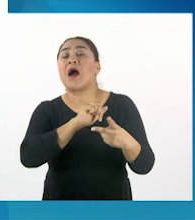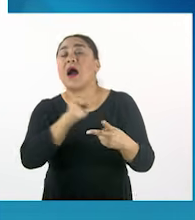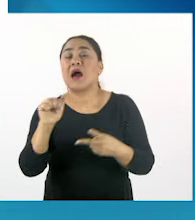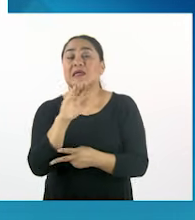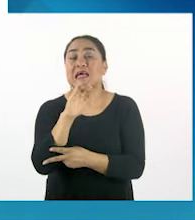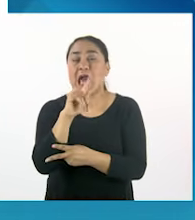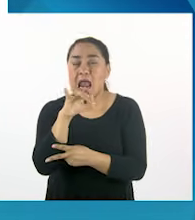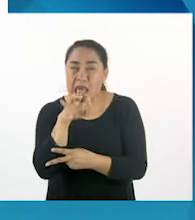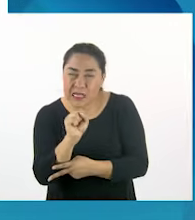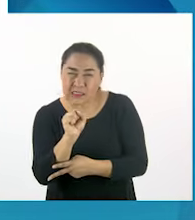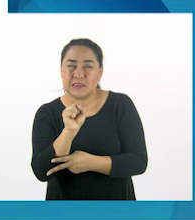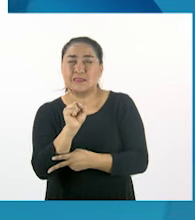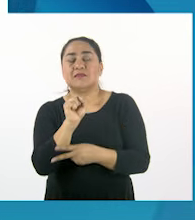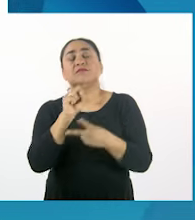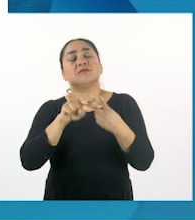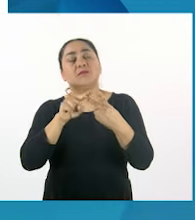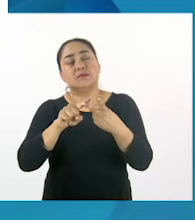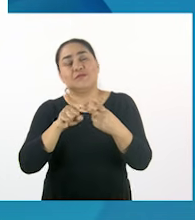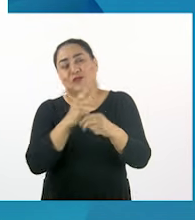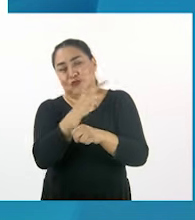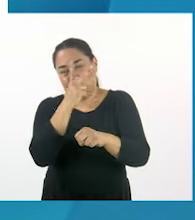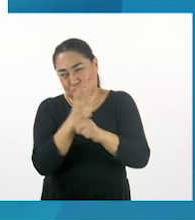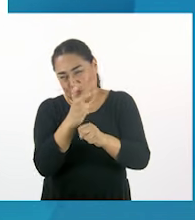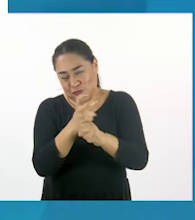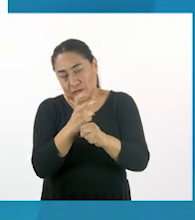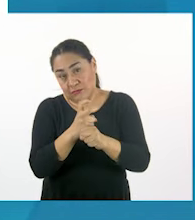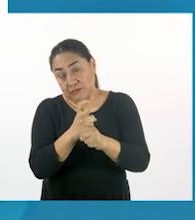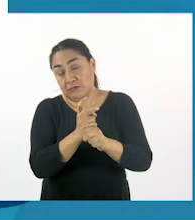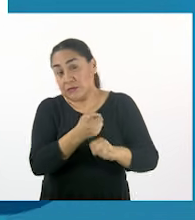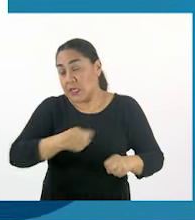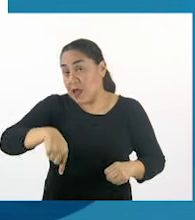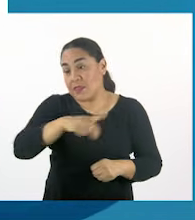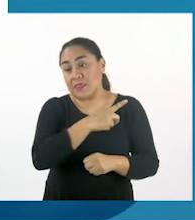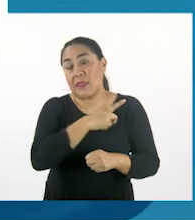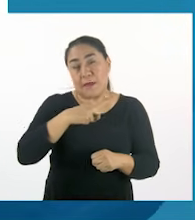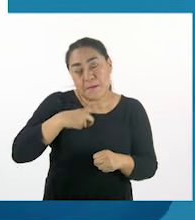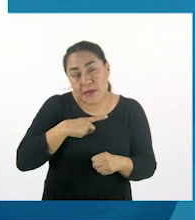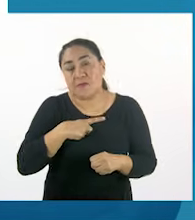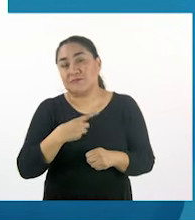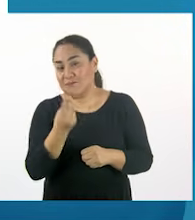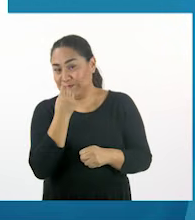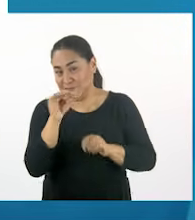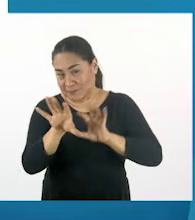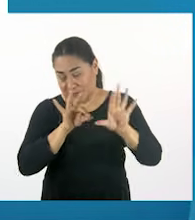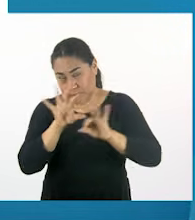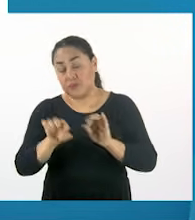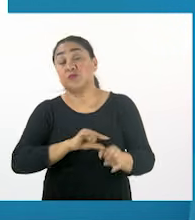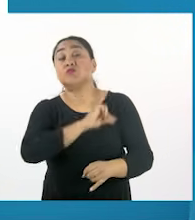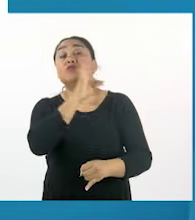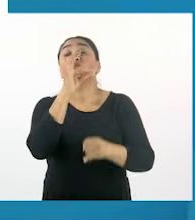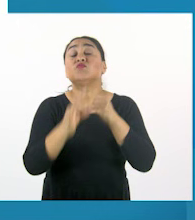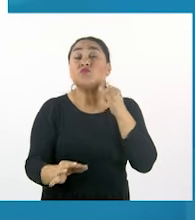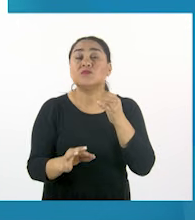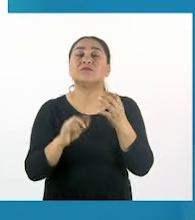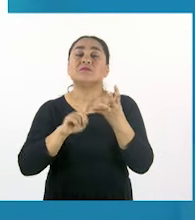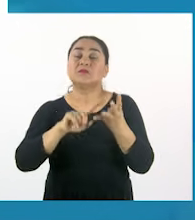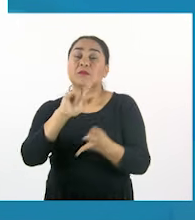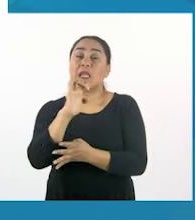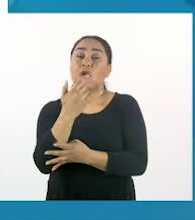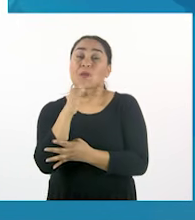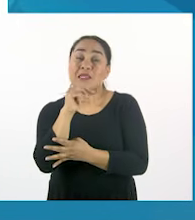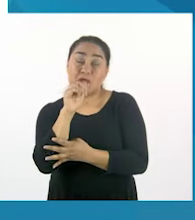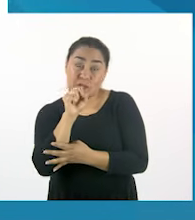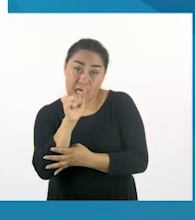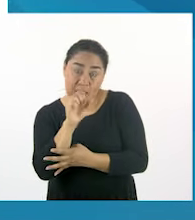tubérculos, que es el segundo elemento que debemos meter en nuestra dieta balanceada. Y por último, leguminosas